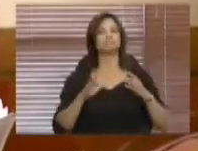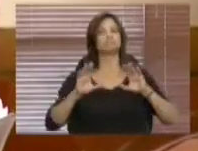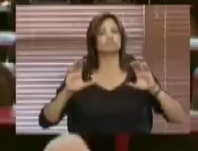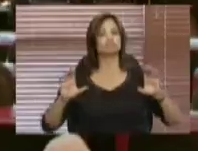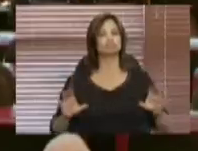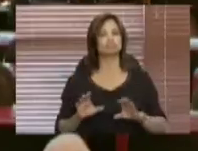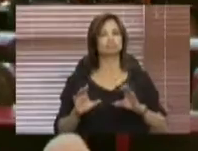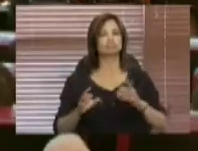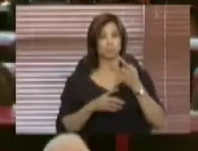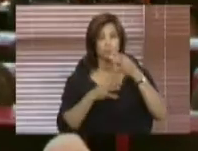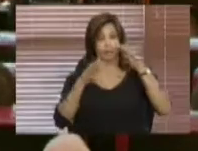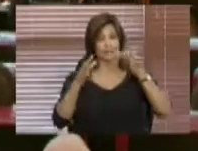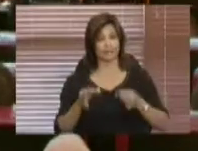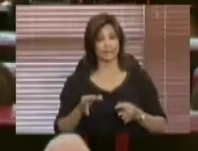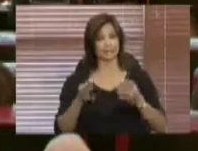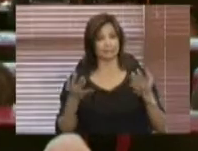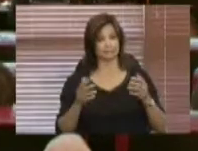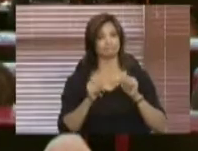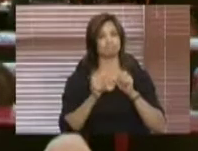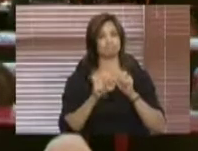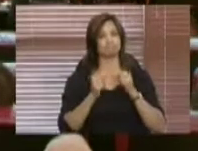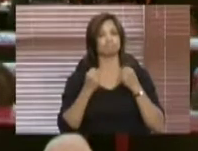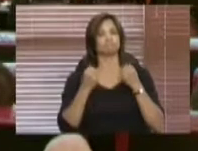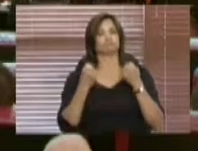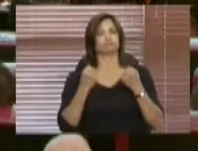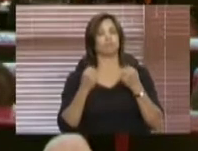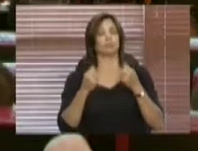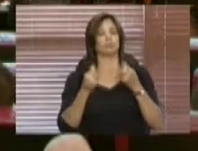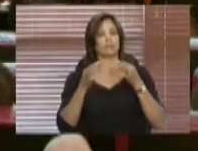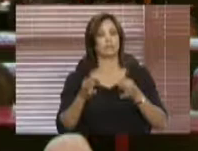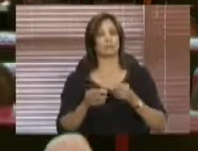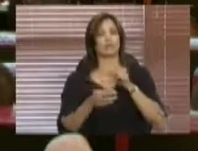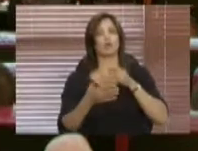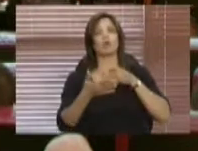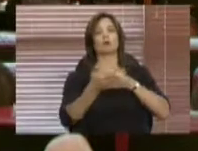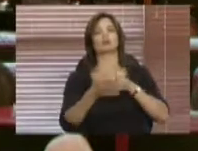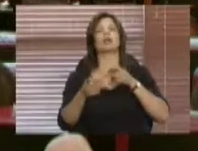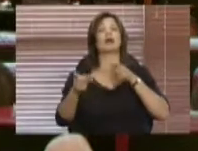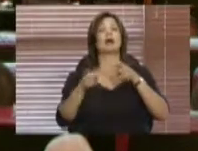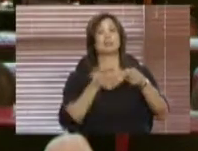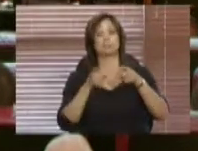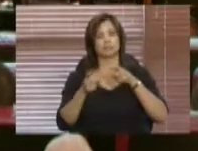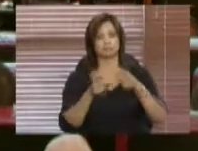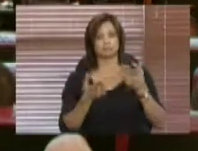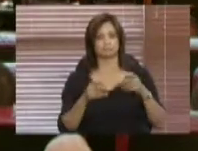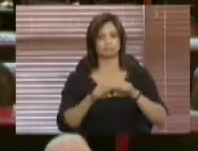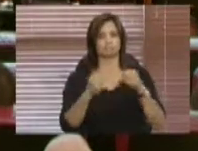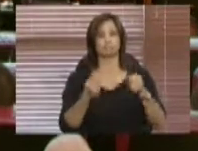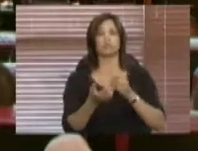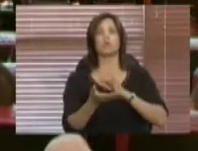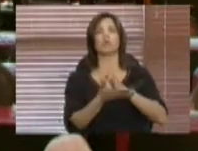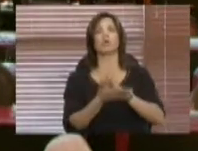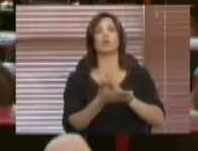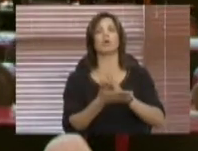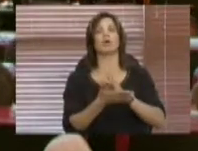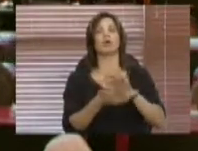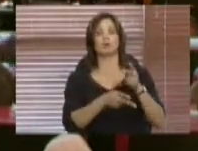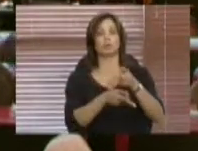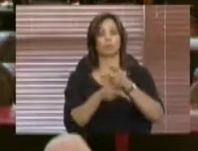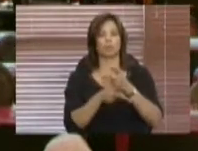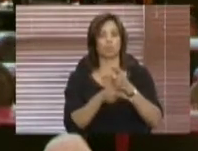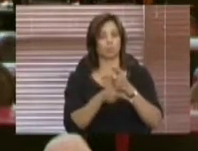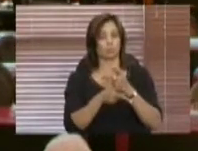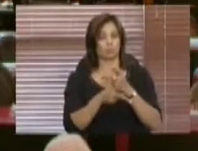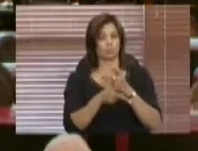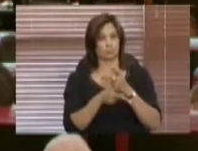ejecutar una sentencia firme contra la administración vulnera el derecho a la tutela judicial